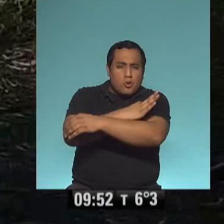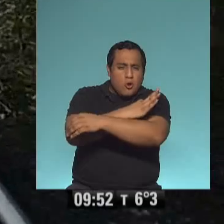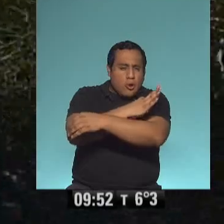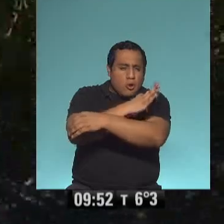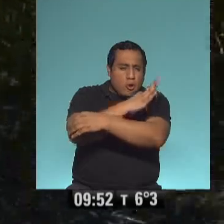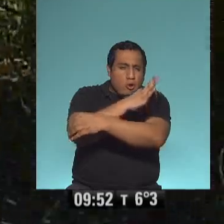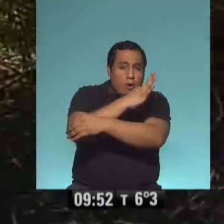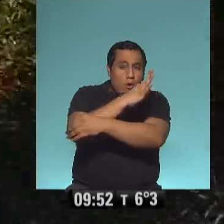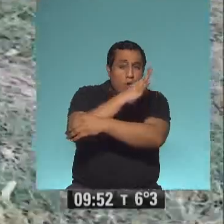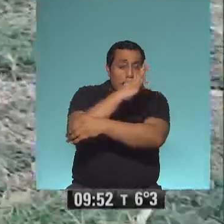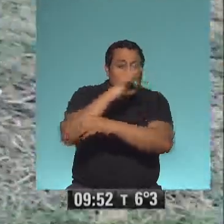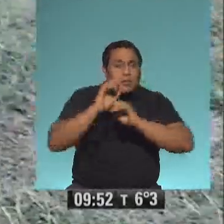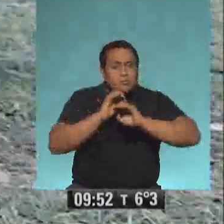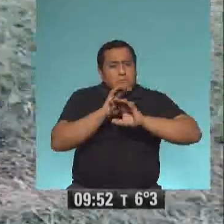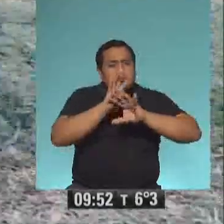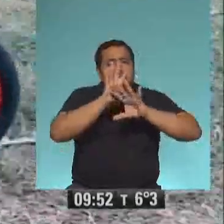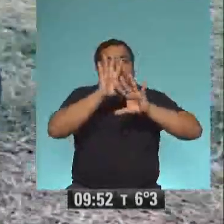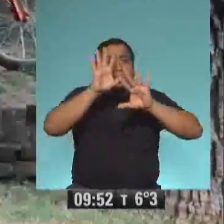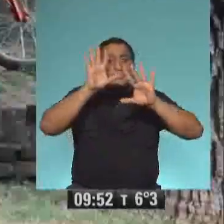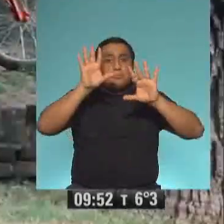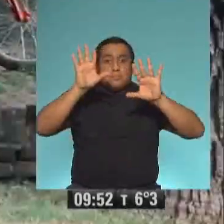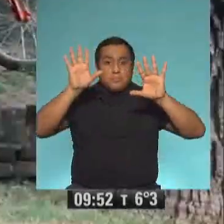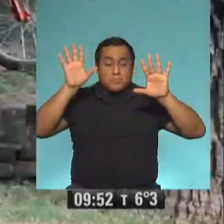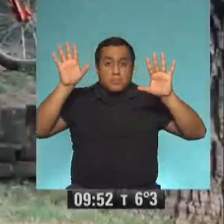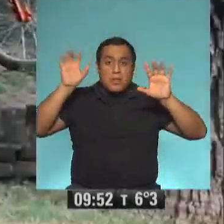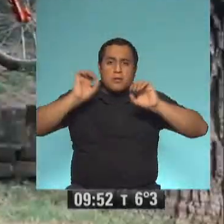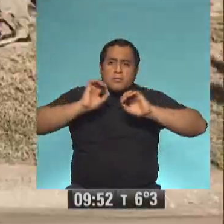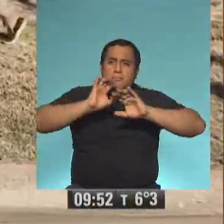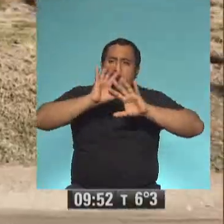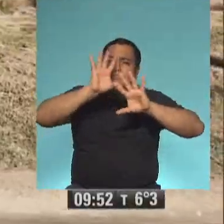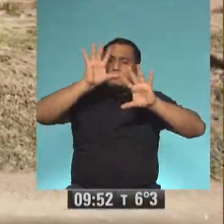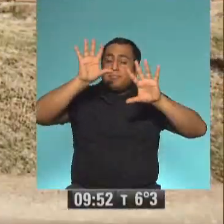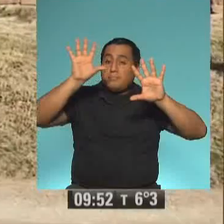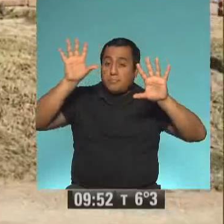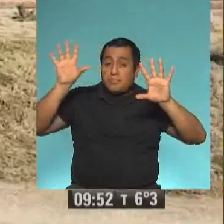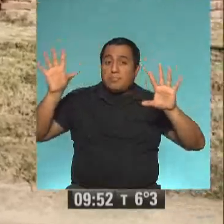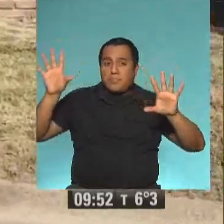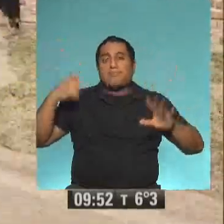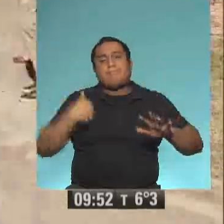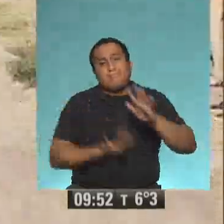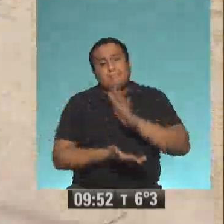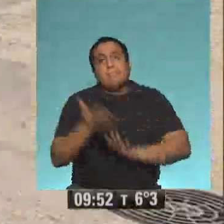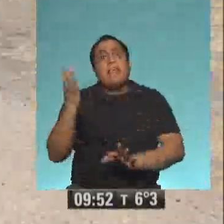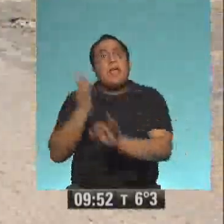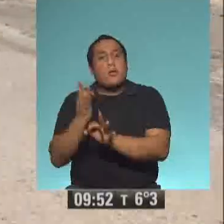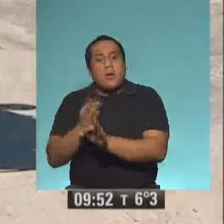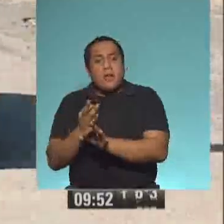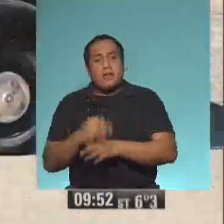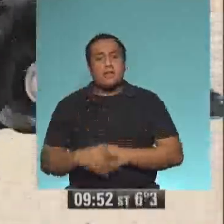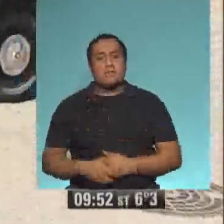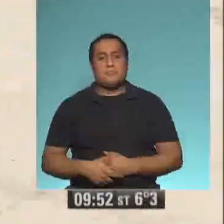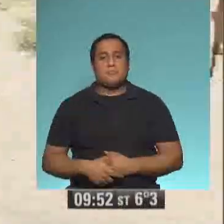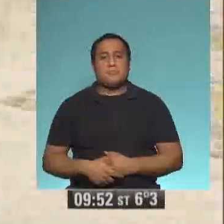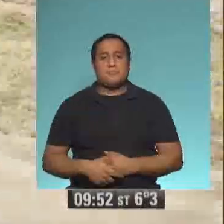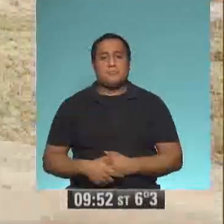sol, amaneció. Empezó la mañana y con ella a la escuela